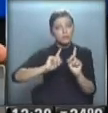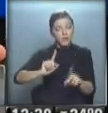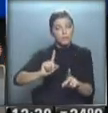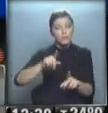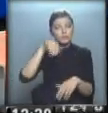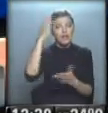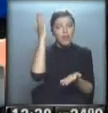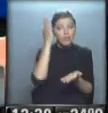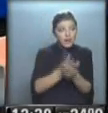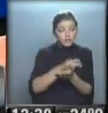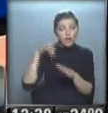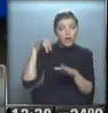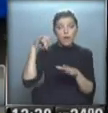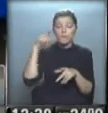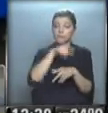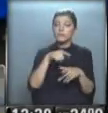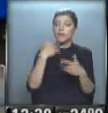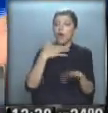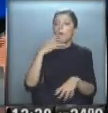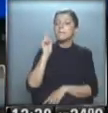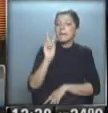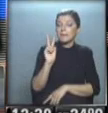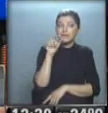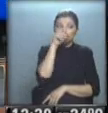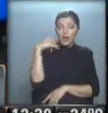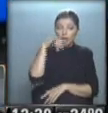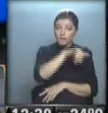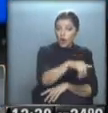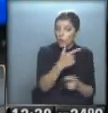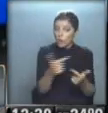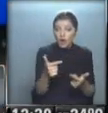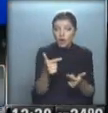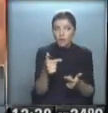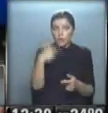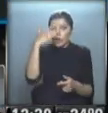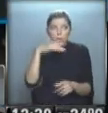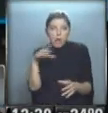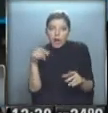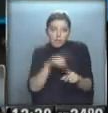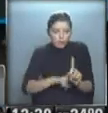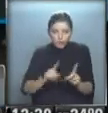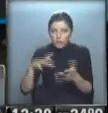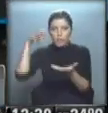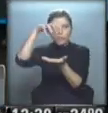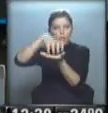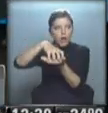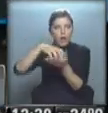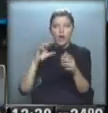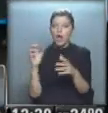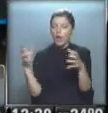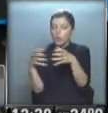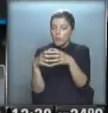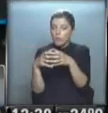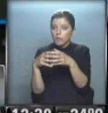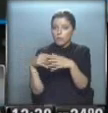tripulados a cualquier lugar del planeta. Y esto no provoca un debate en Naciones Unidas, no se alzan muchas voces en contra de Estados Unidos